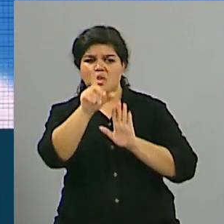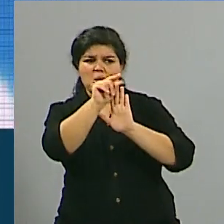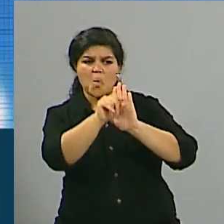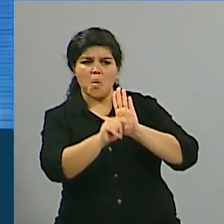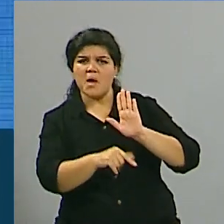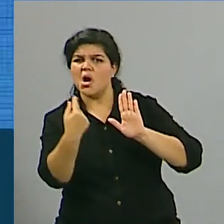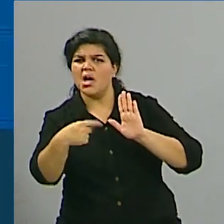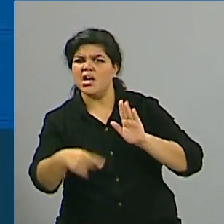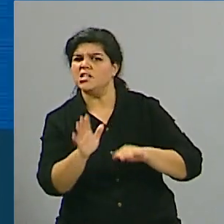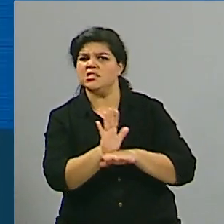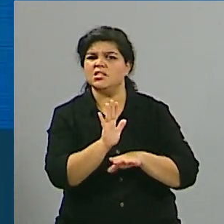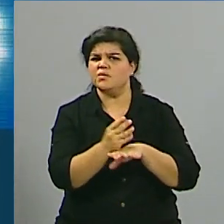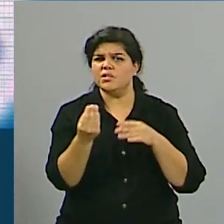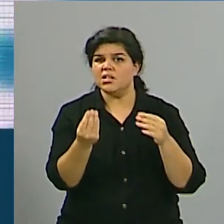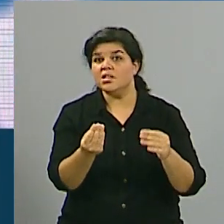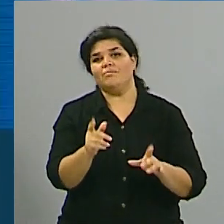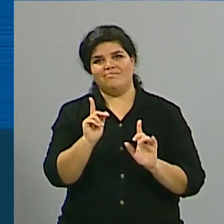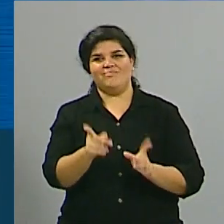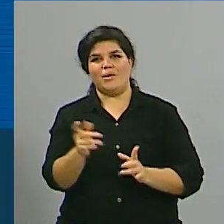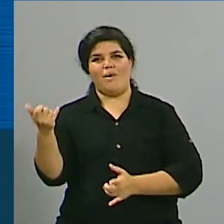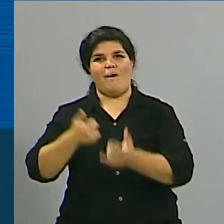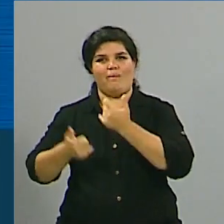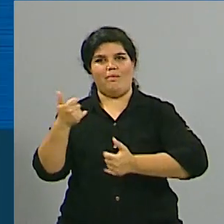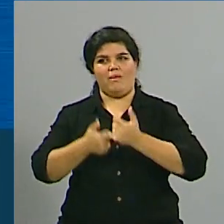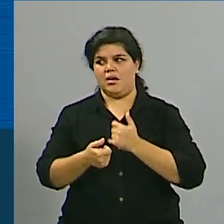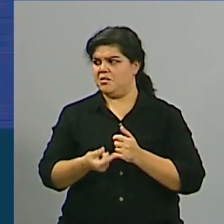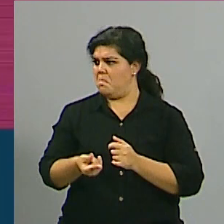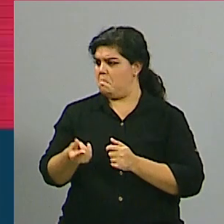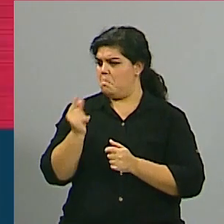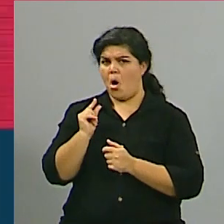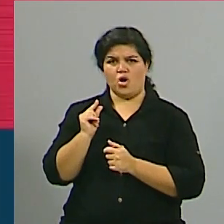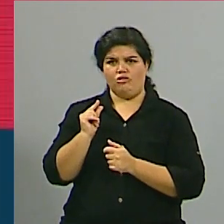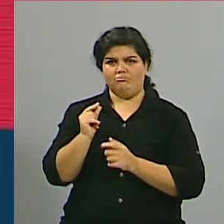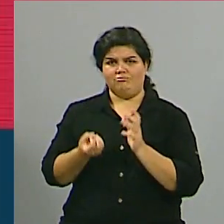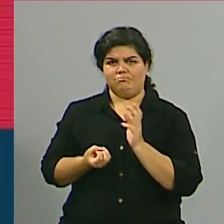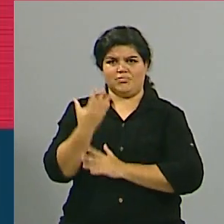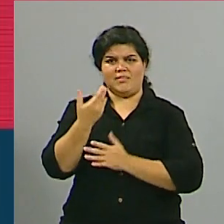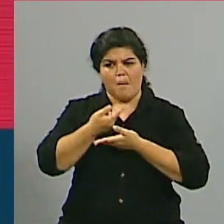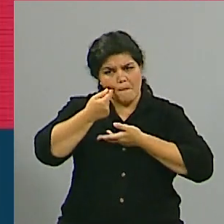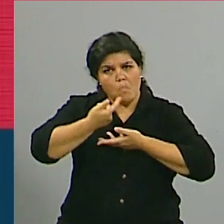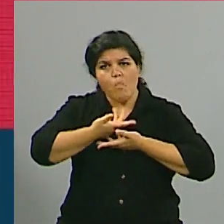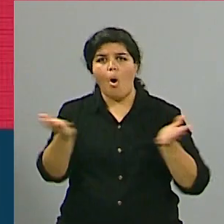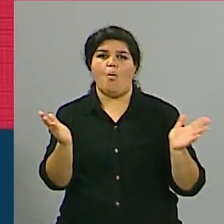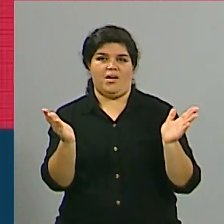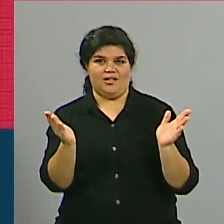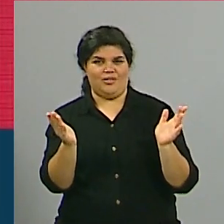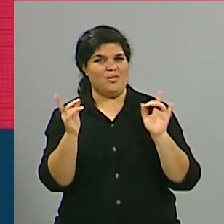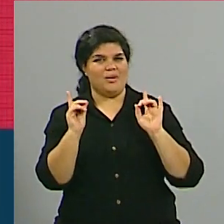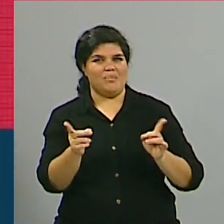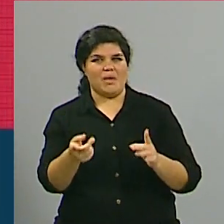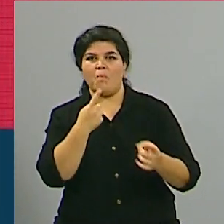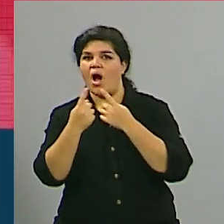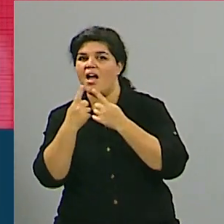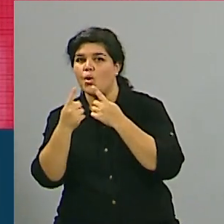números que han surgido hace horas nada más, lo vamos a decir así, porque la encuesta es